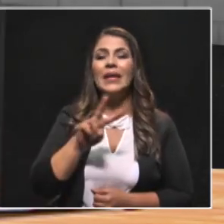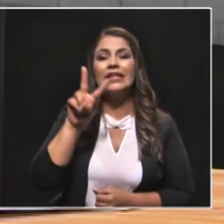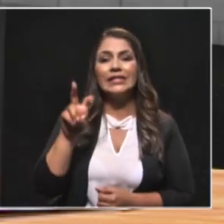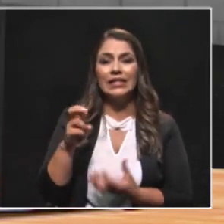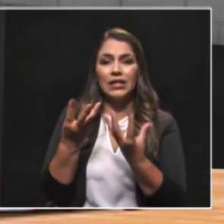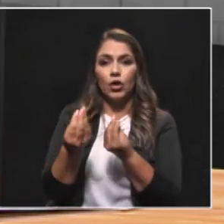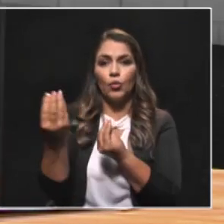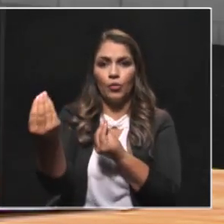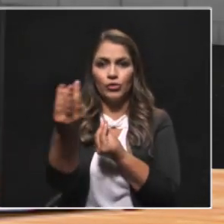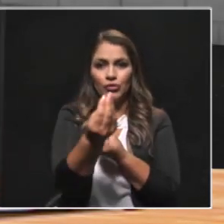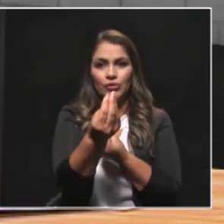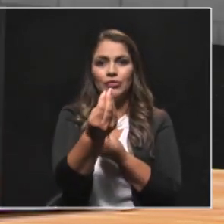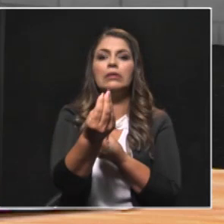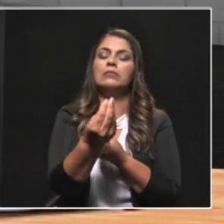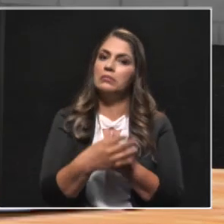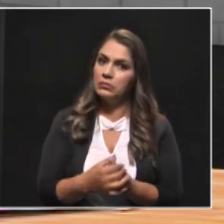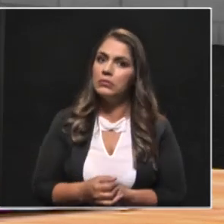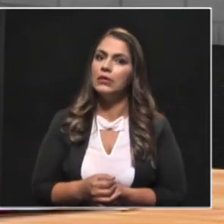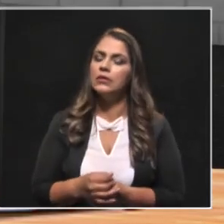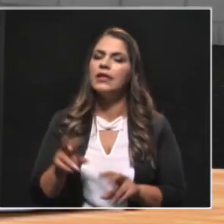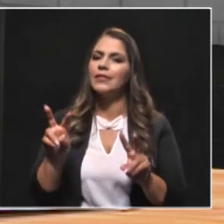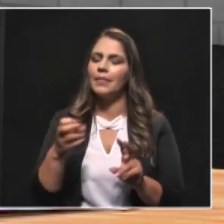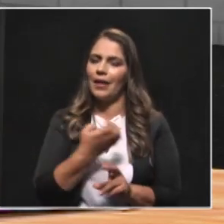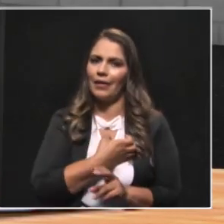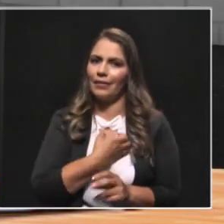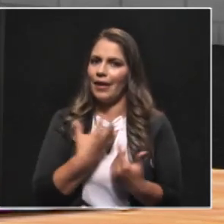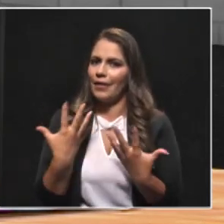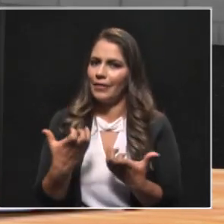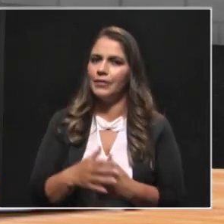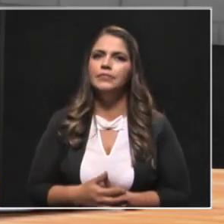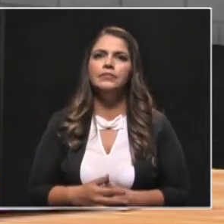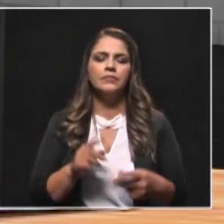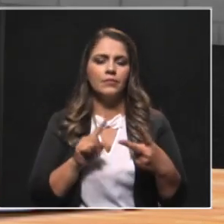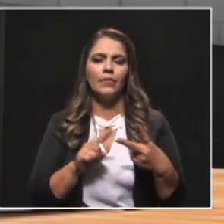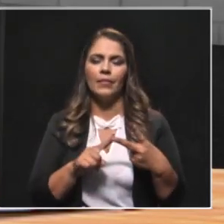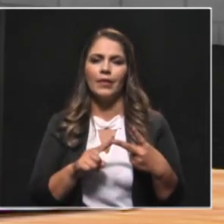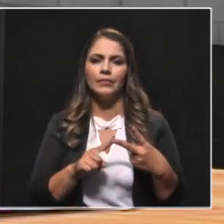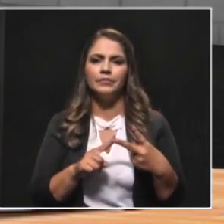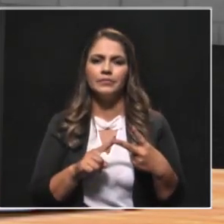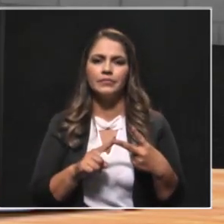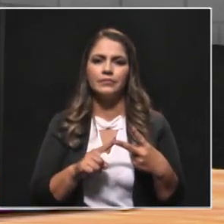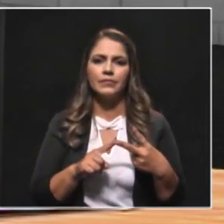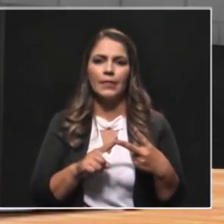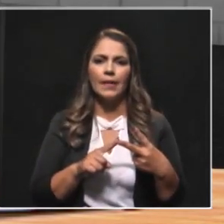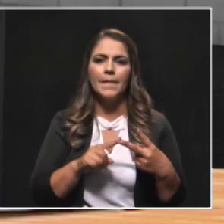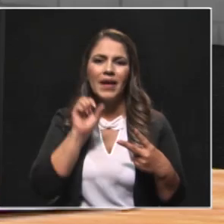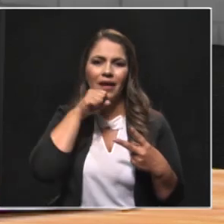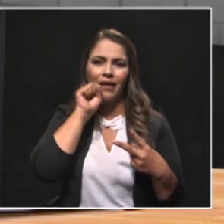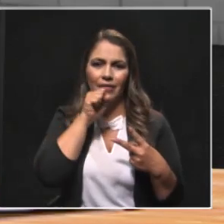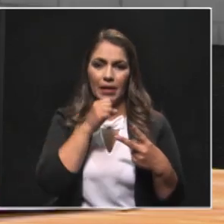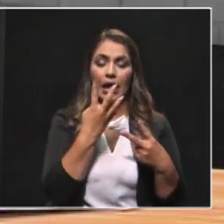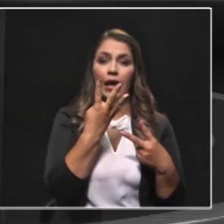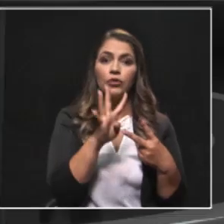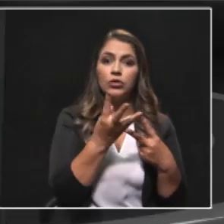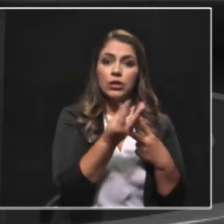27 grupos significativos de ciudadanos. ¿Para aspirar a la alcaldía? Para aspirar a la alcaldía, le sigue 14 grupos en Barranca Bermeja.